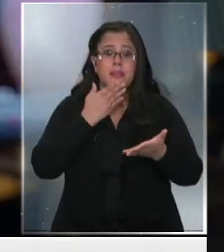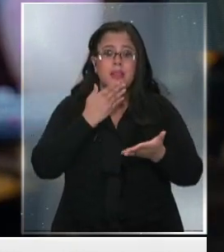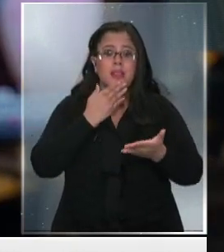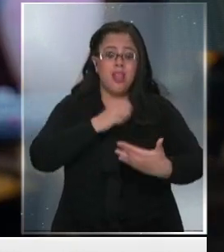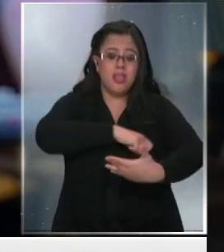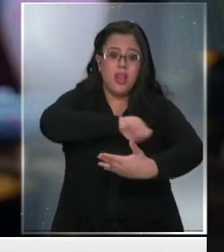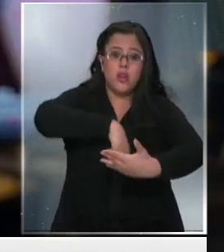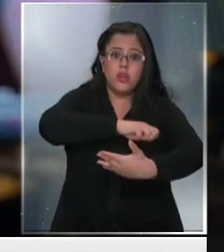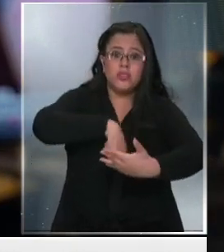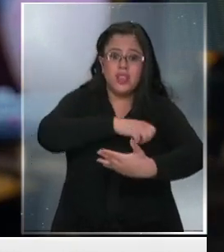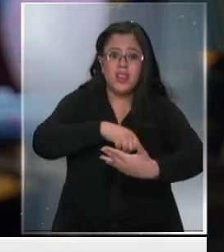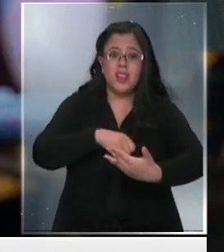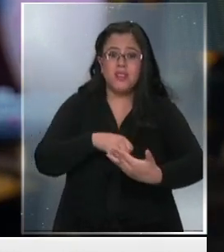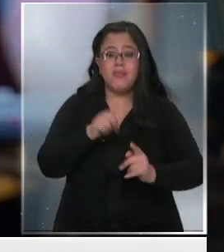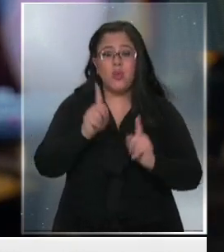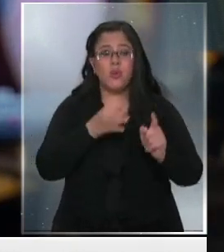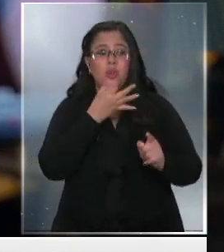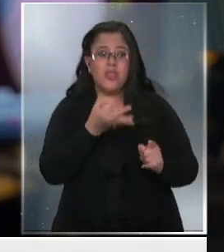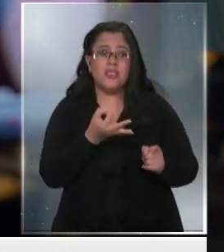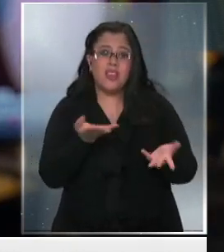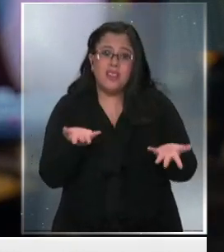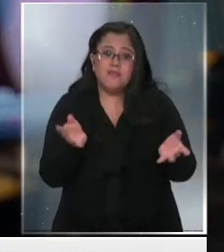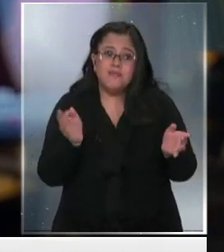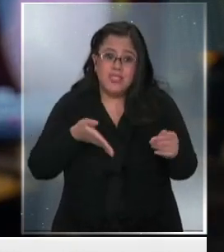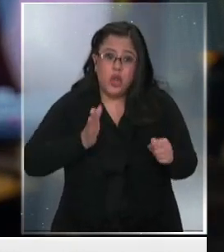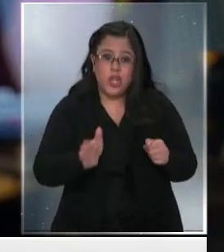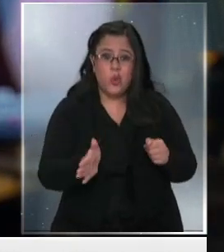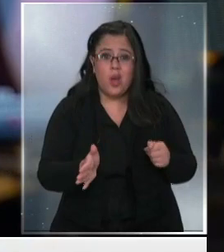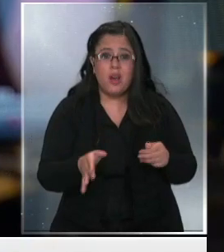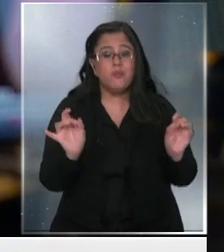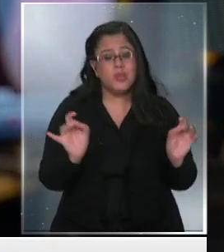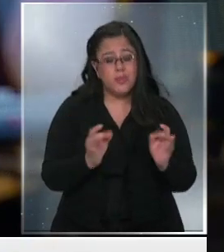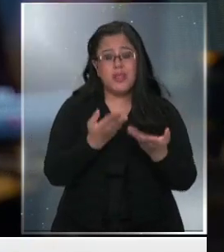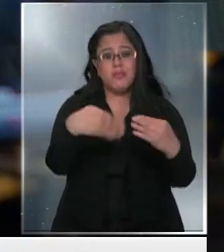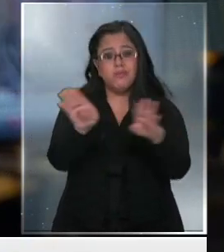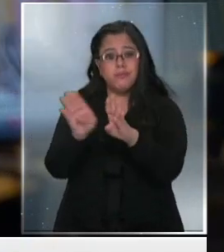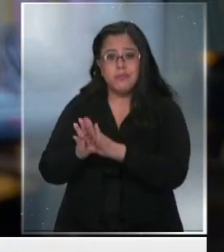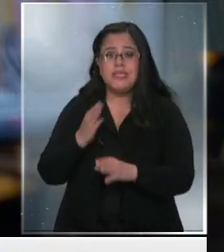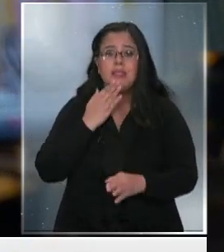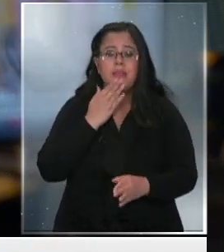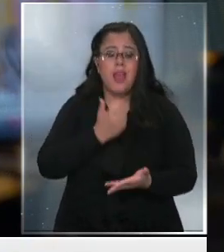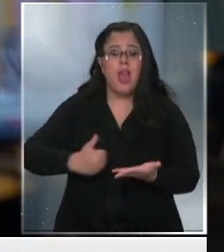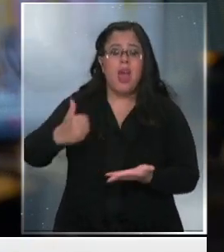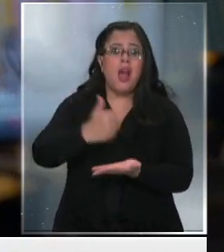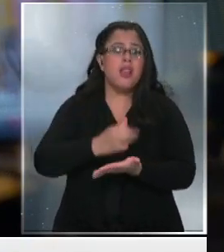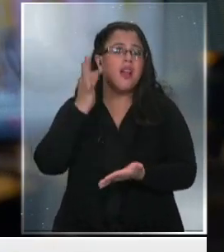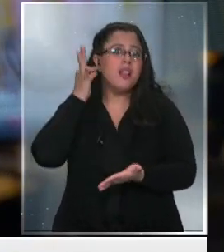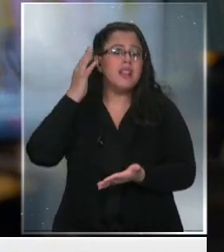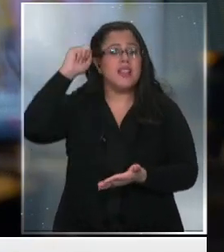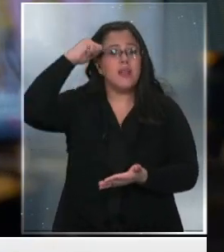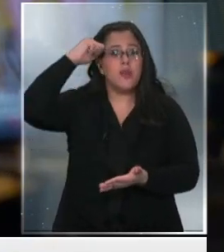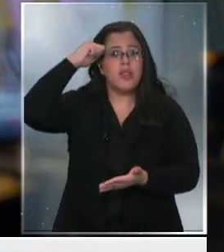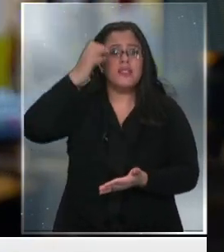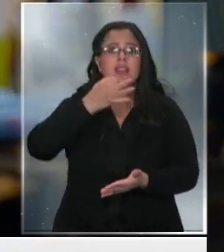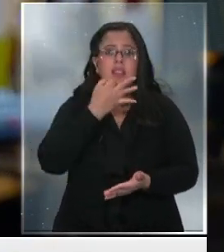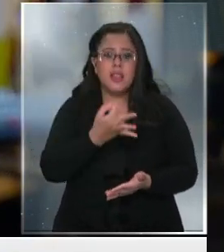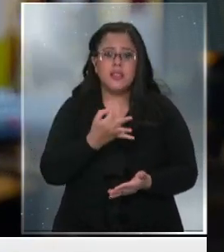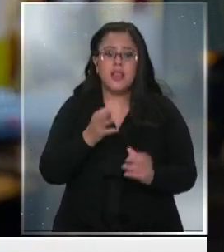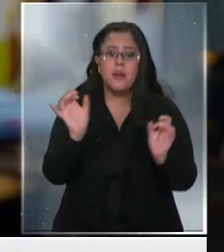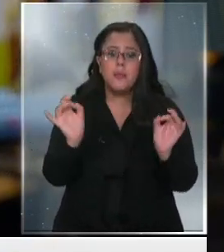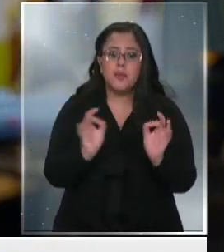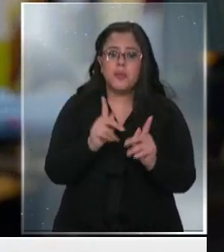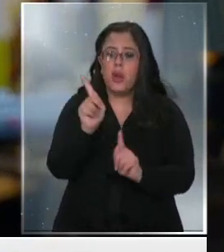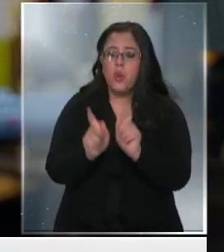asegura que de seguir así muchos locales van a tener que cerrar. Y la alcaldesa de la comuna encendió las alarmas al sostener que algunos vecinos